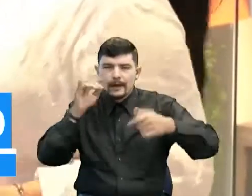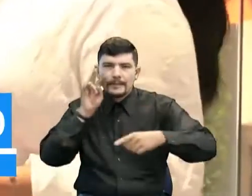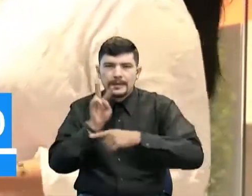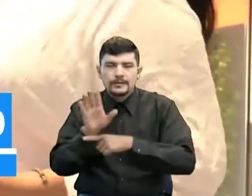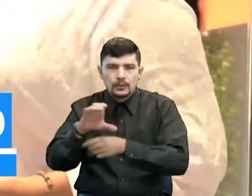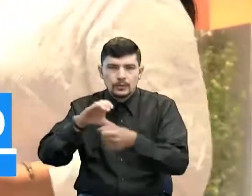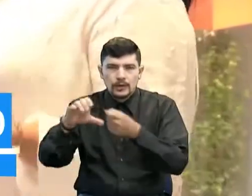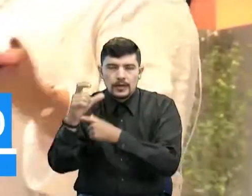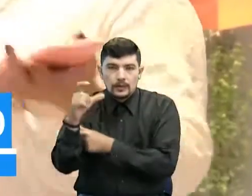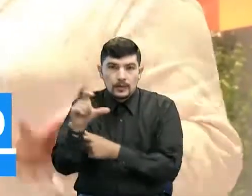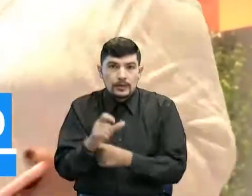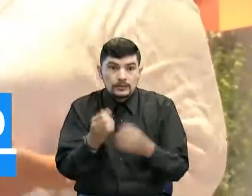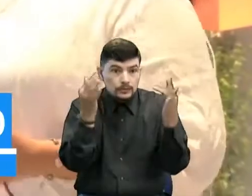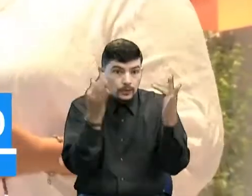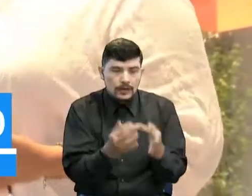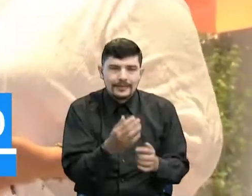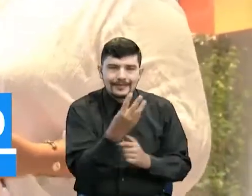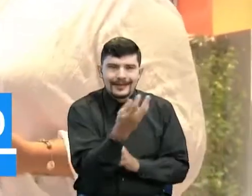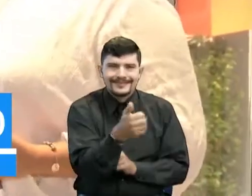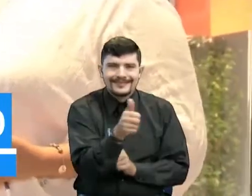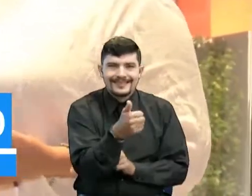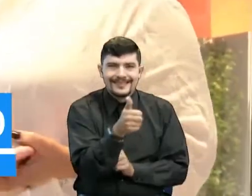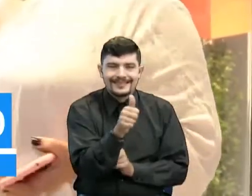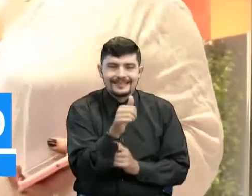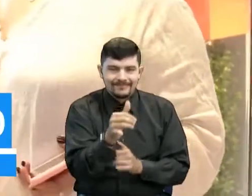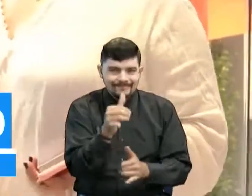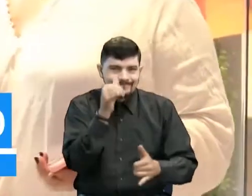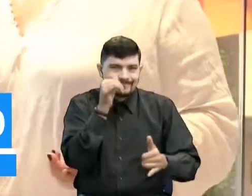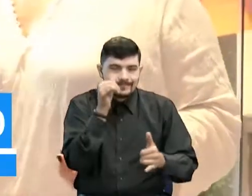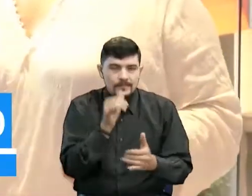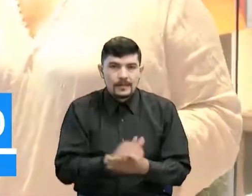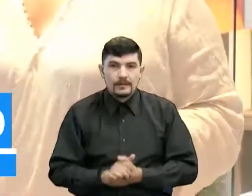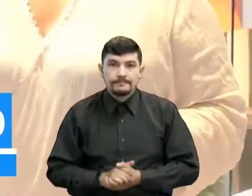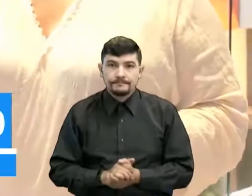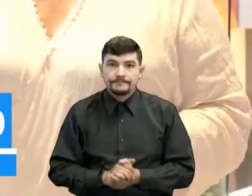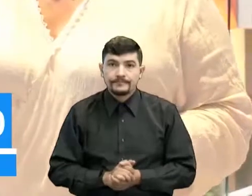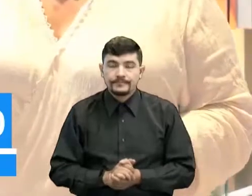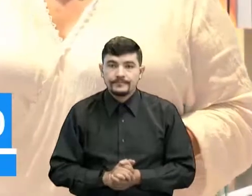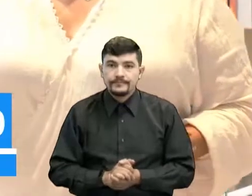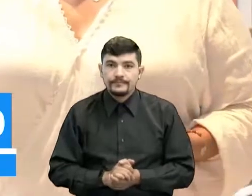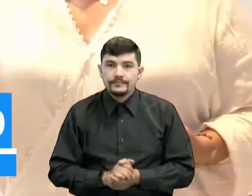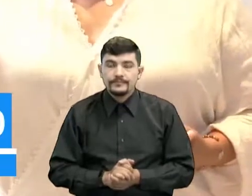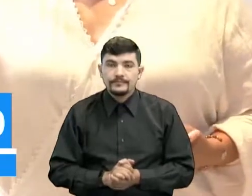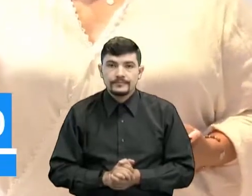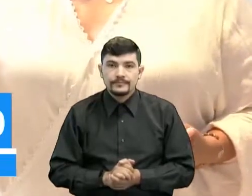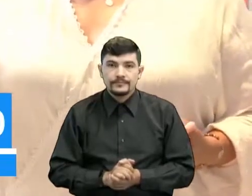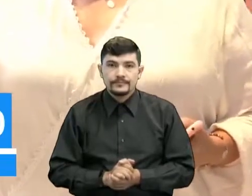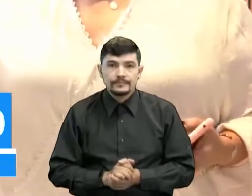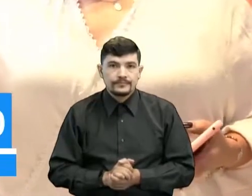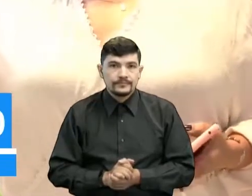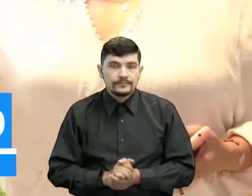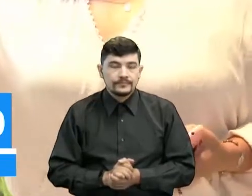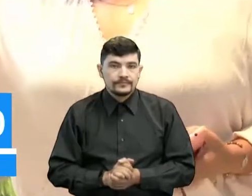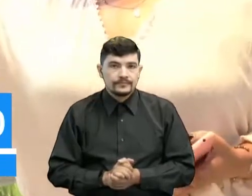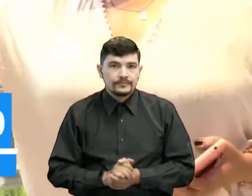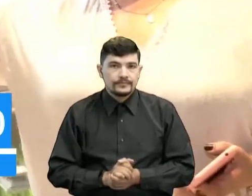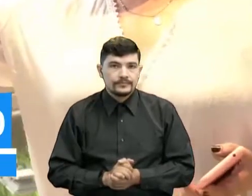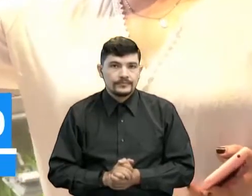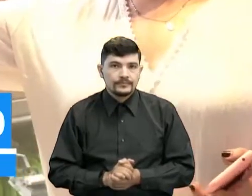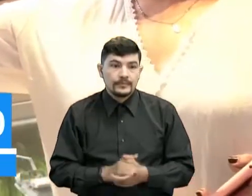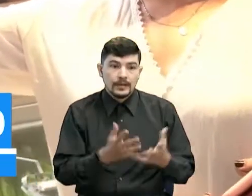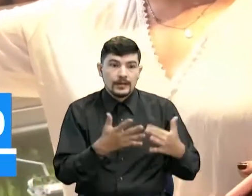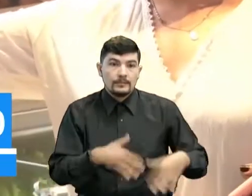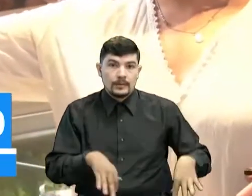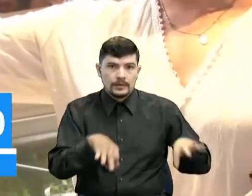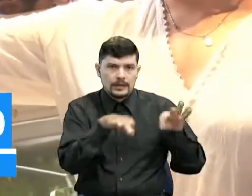el acompañamiento de la Policía Metropolitana con esas cámaras de seguridad? Es fundamental el crecimiento paulatino de este